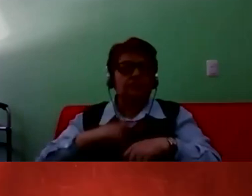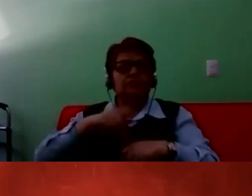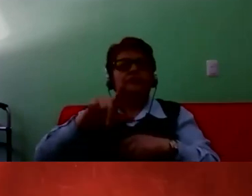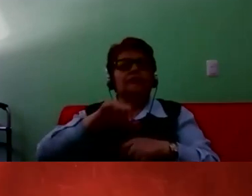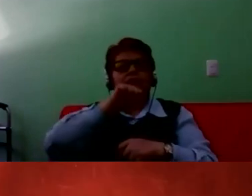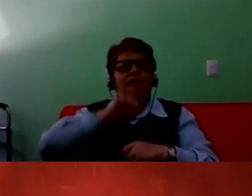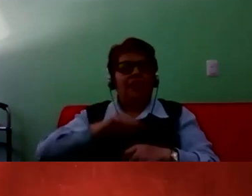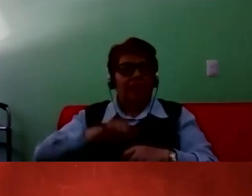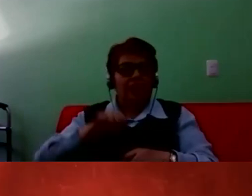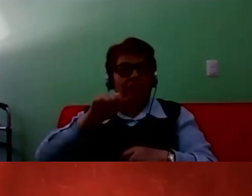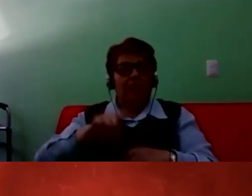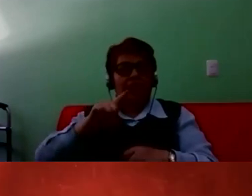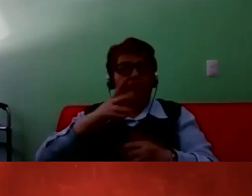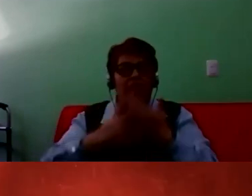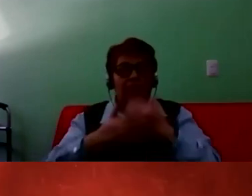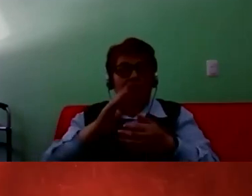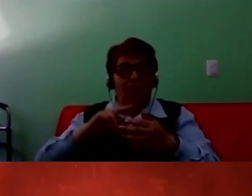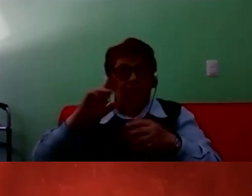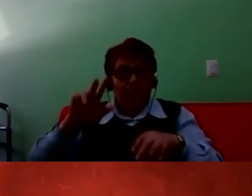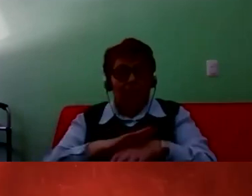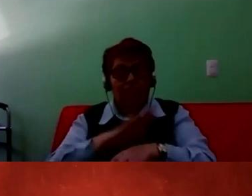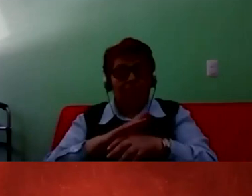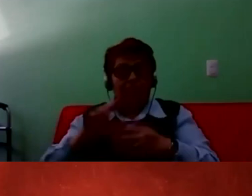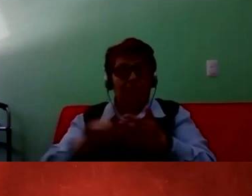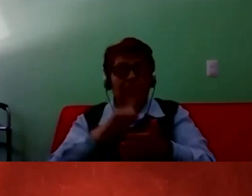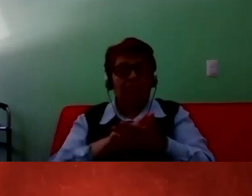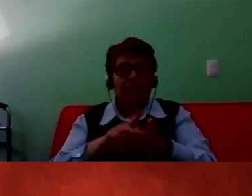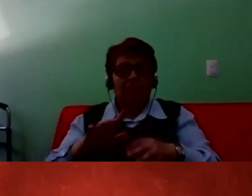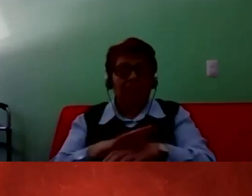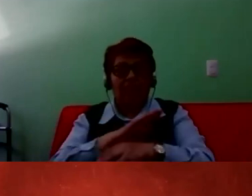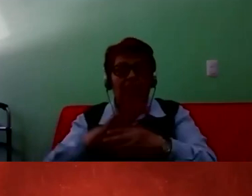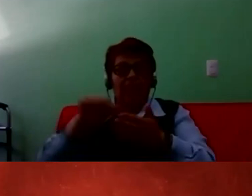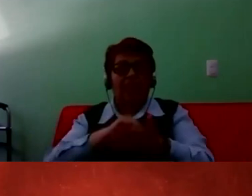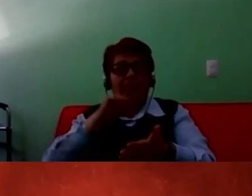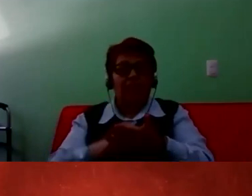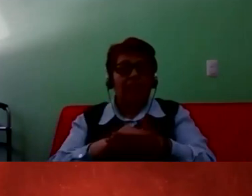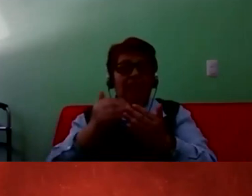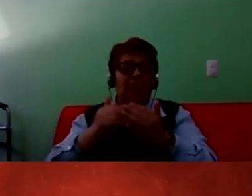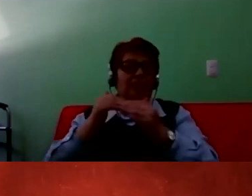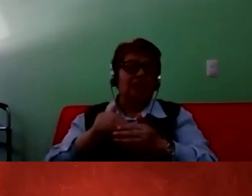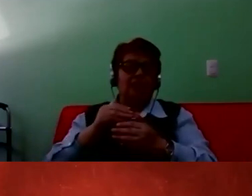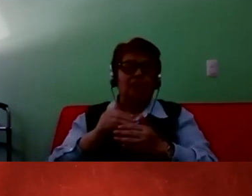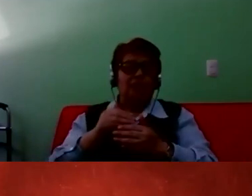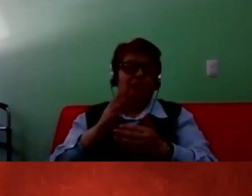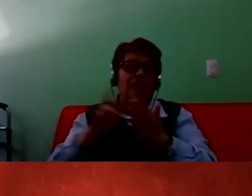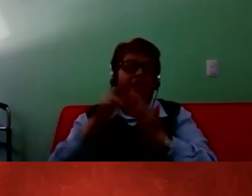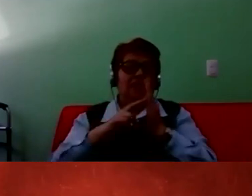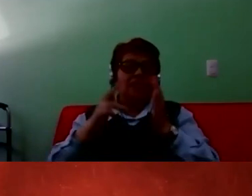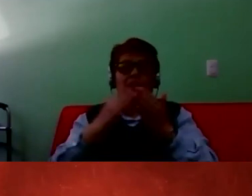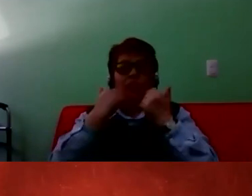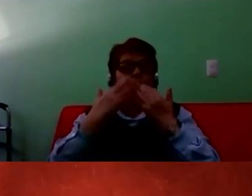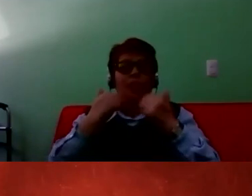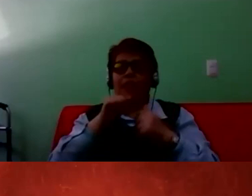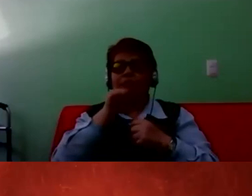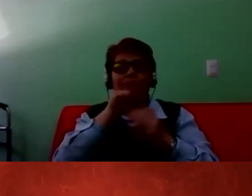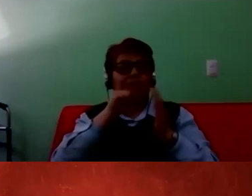nos lleva a tener que reformar la ley de alcaldías y nos estamos brincando o se hace referencia al reglamento que no existe todavía,